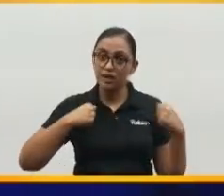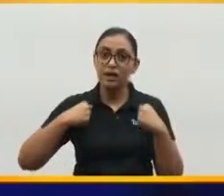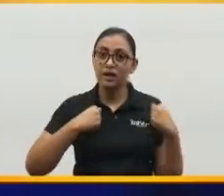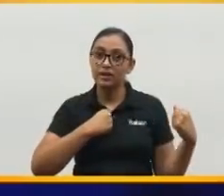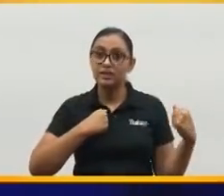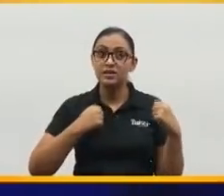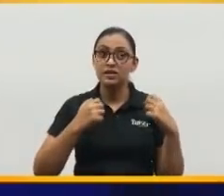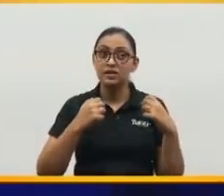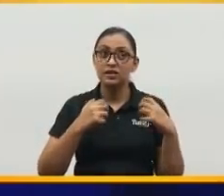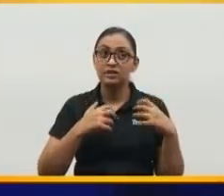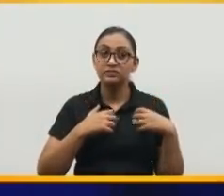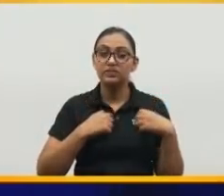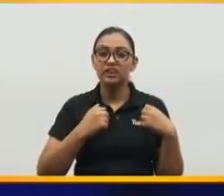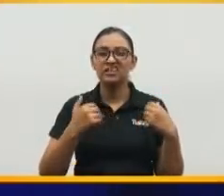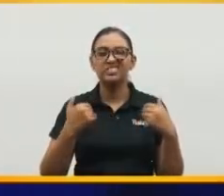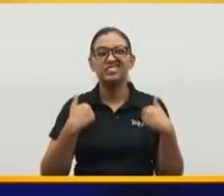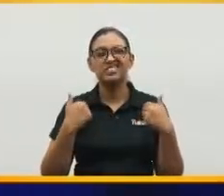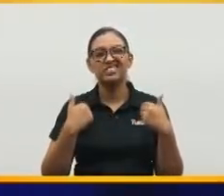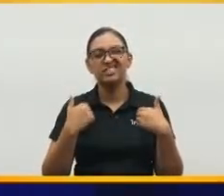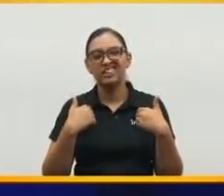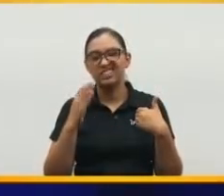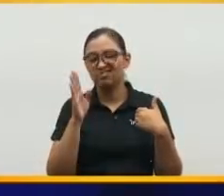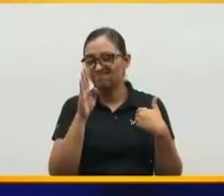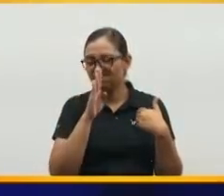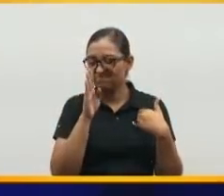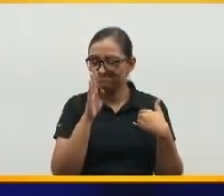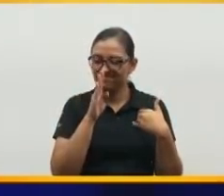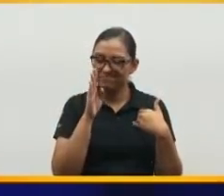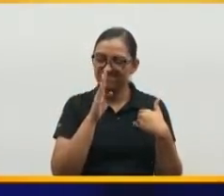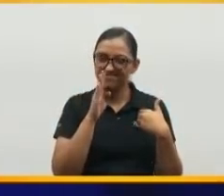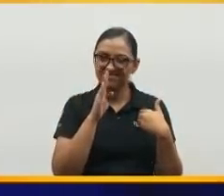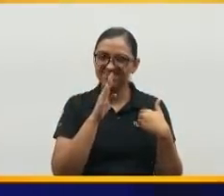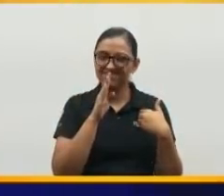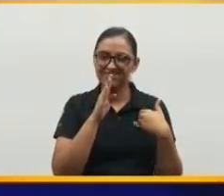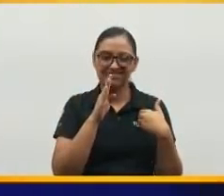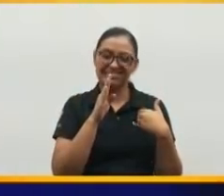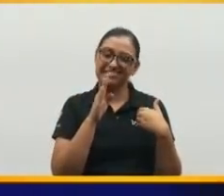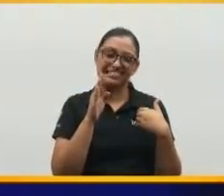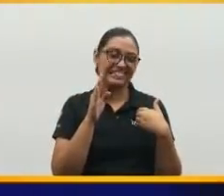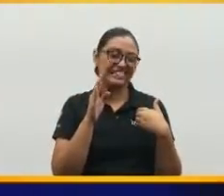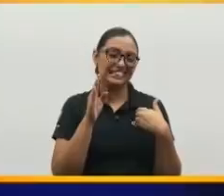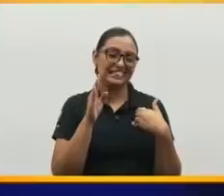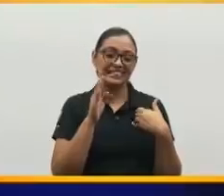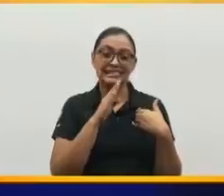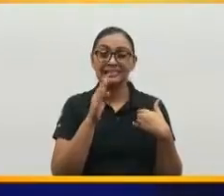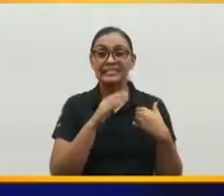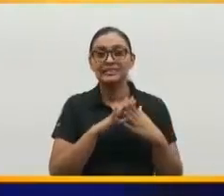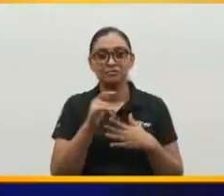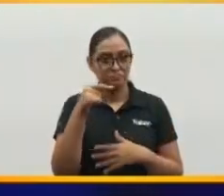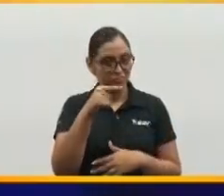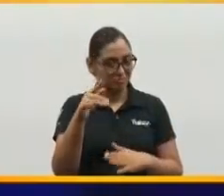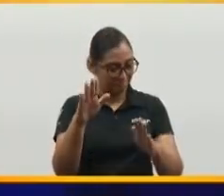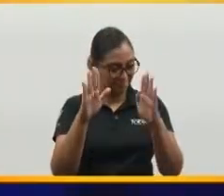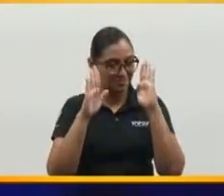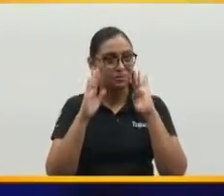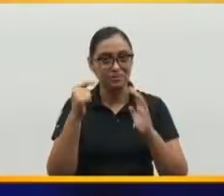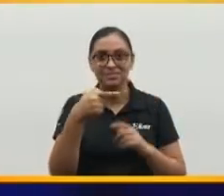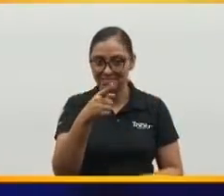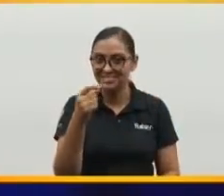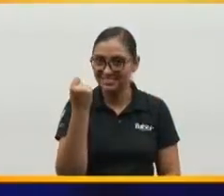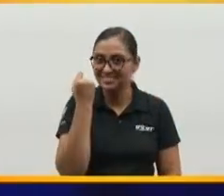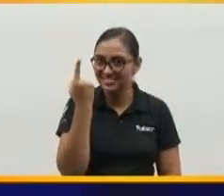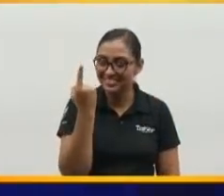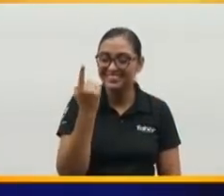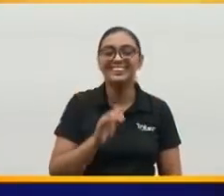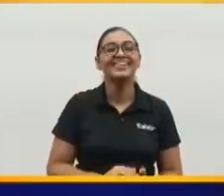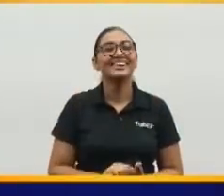que se va a secar tiene un olor a chucho mojado, hermano? Terrible. ¿Alguien está recibiendo palabra el día de hoy?